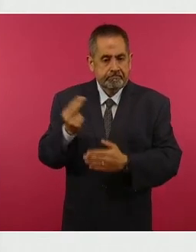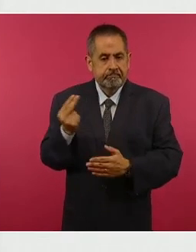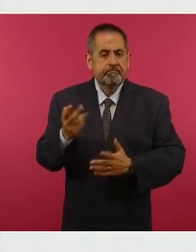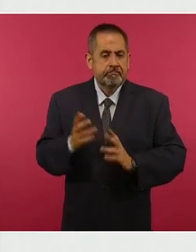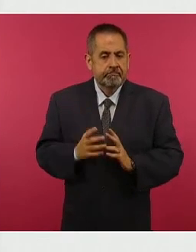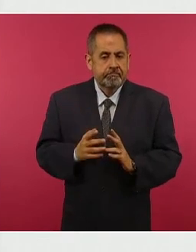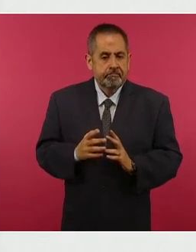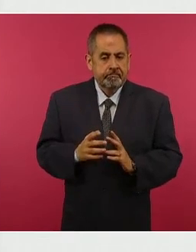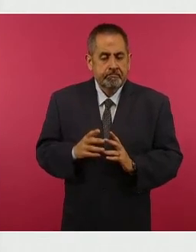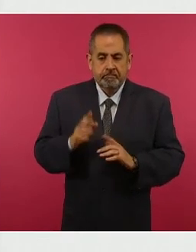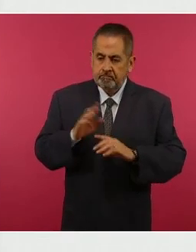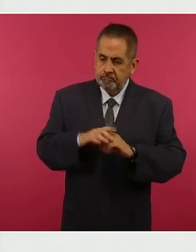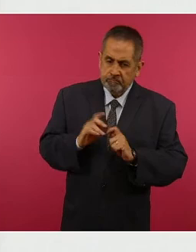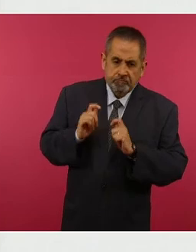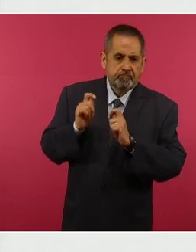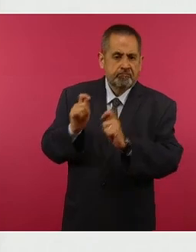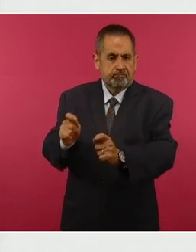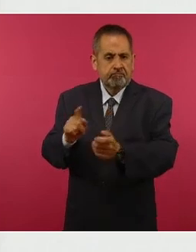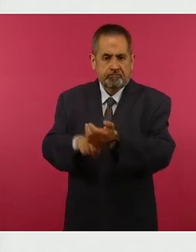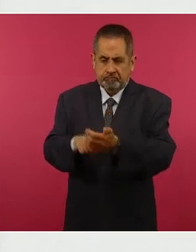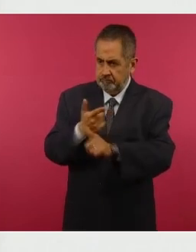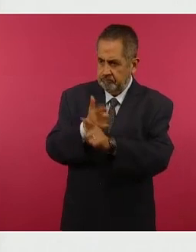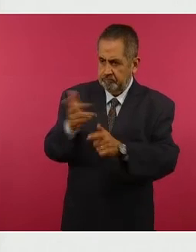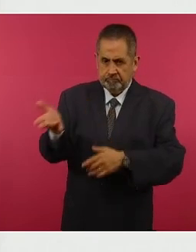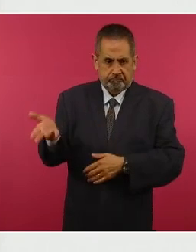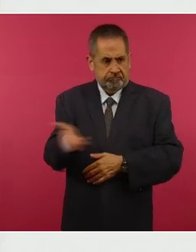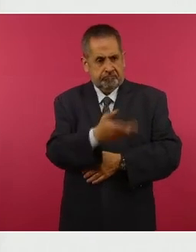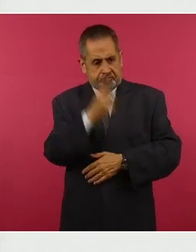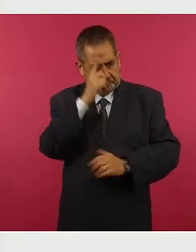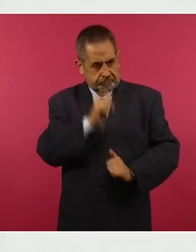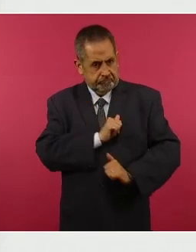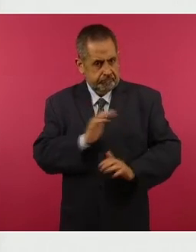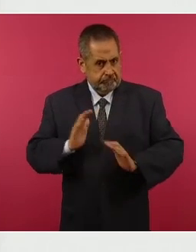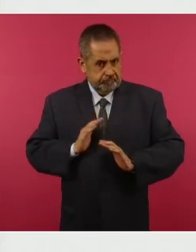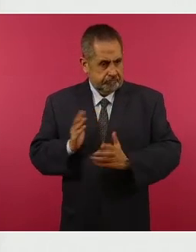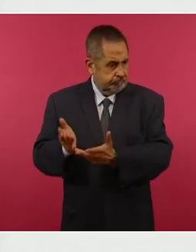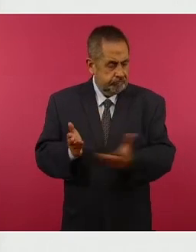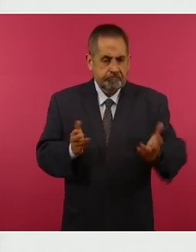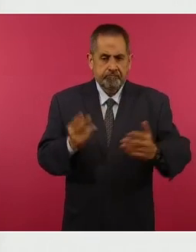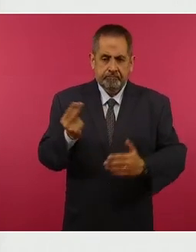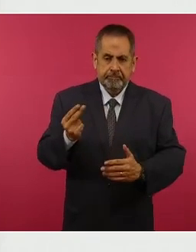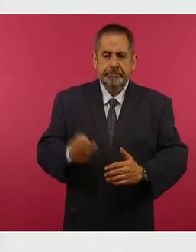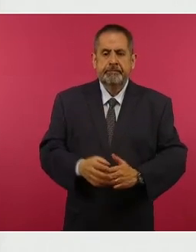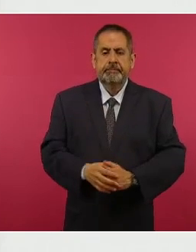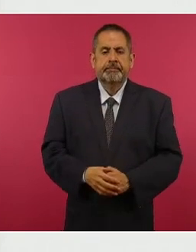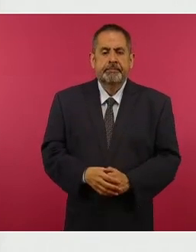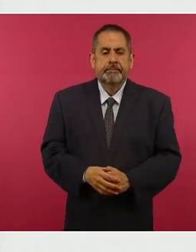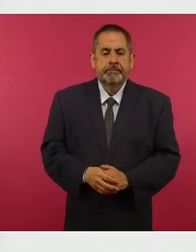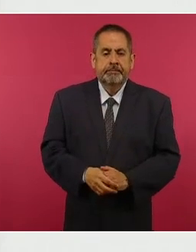que dé más facultades a las Fuerzas Armadas.